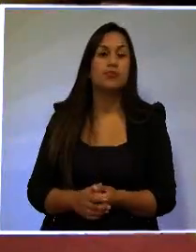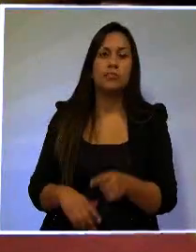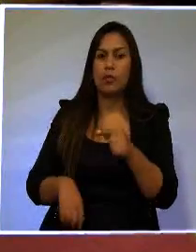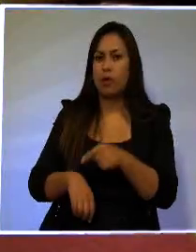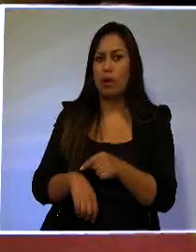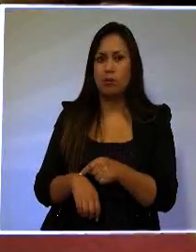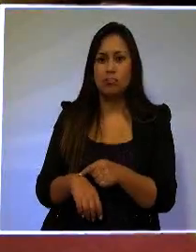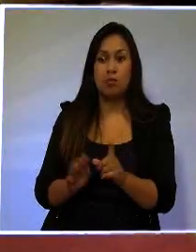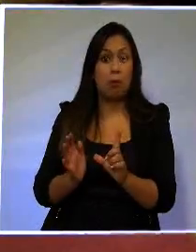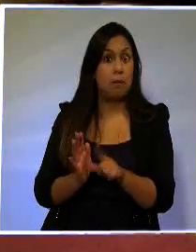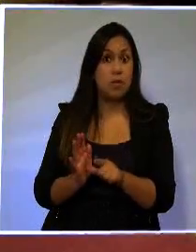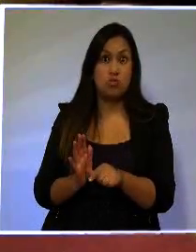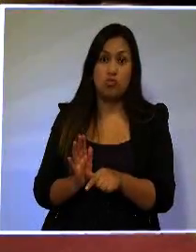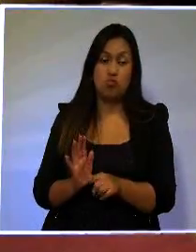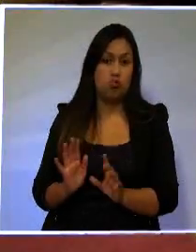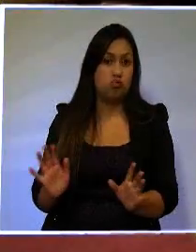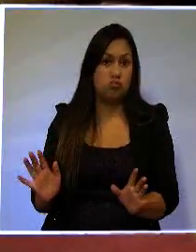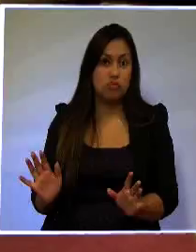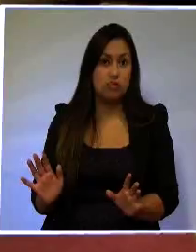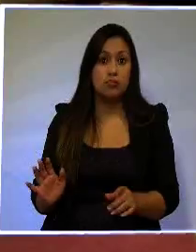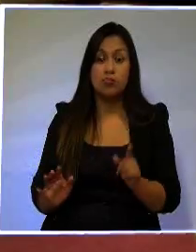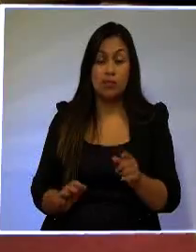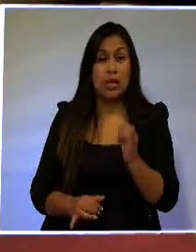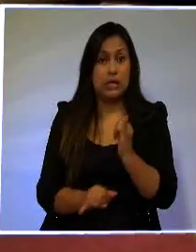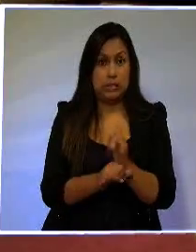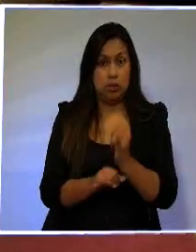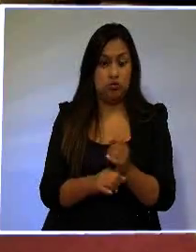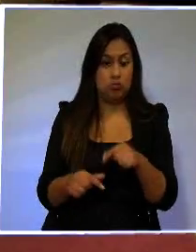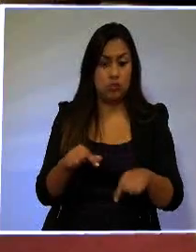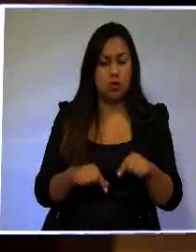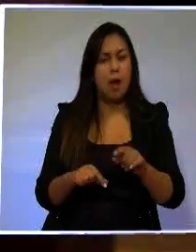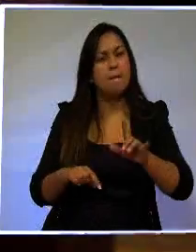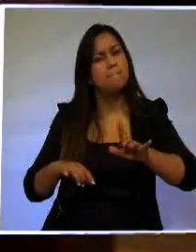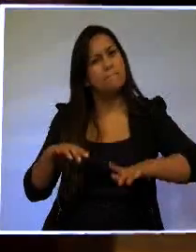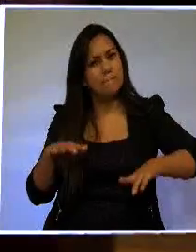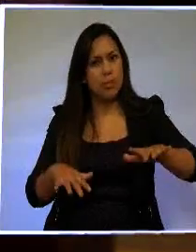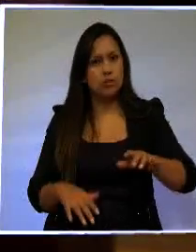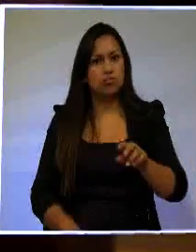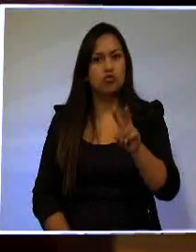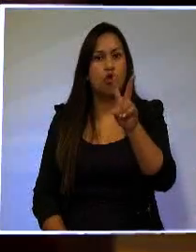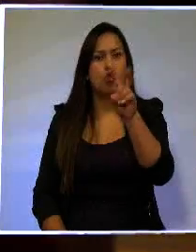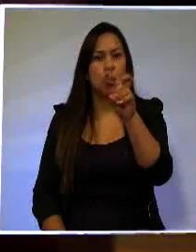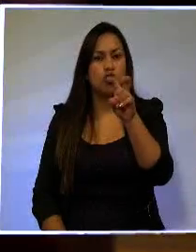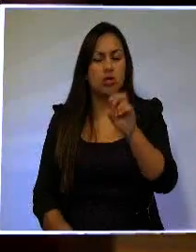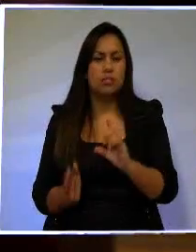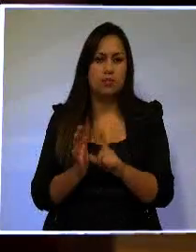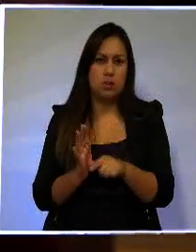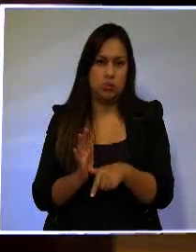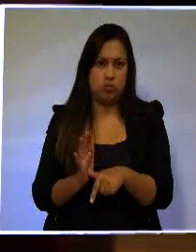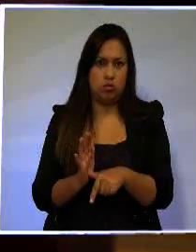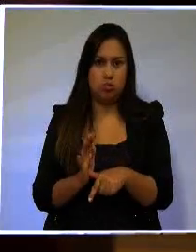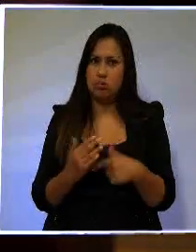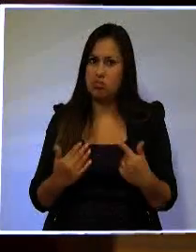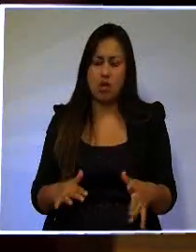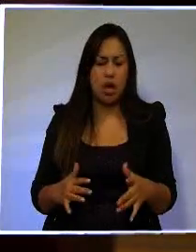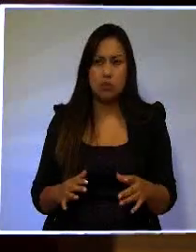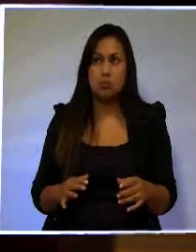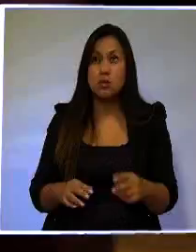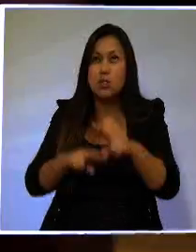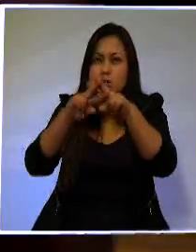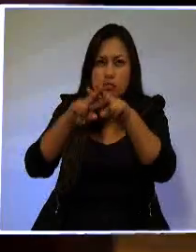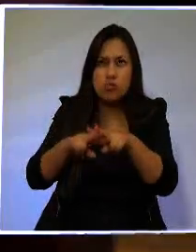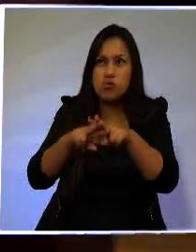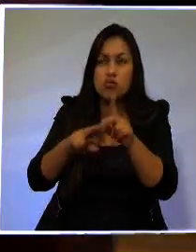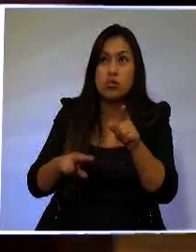de no el Instituto geofísico se demoraría alrededor de 12 minutos en en verificar en